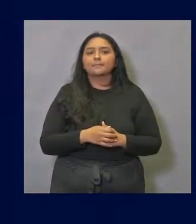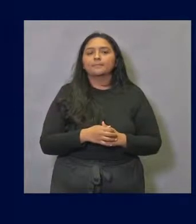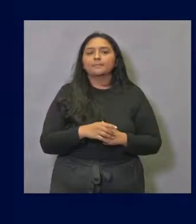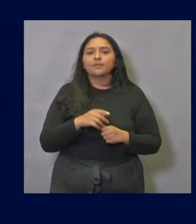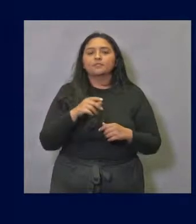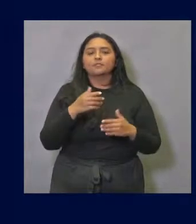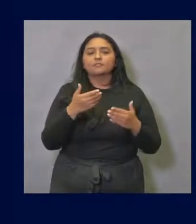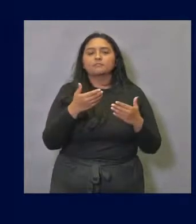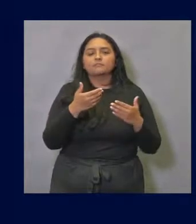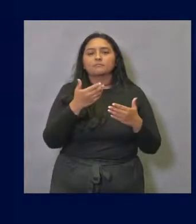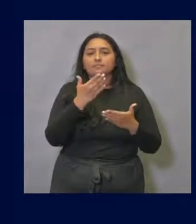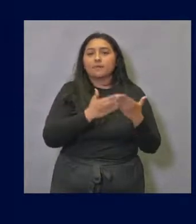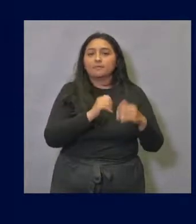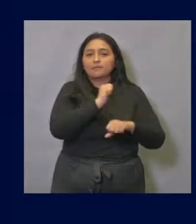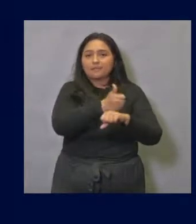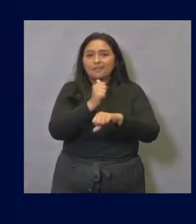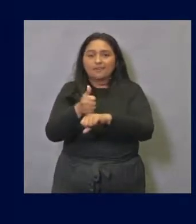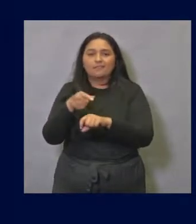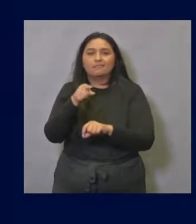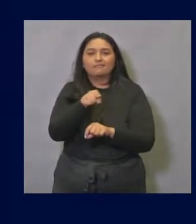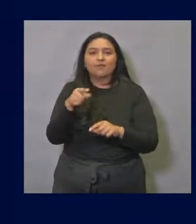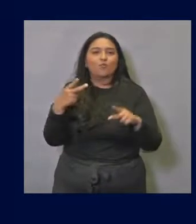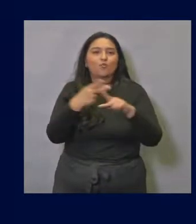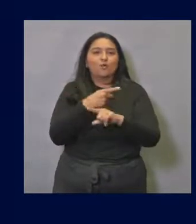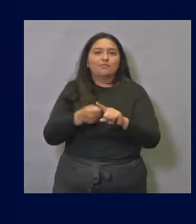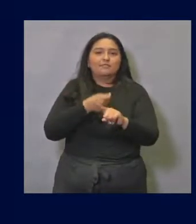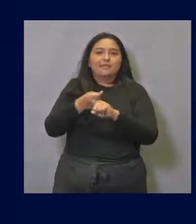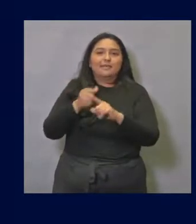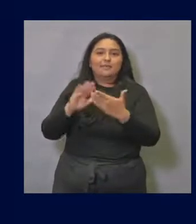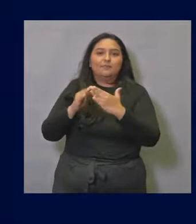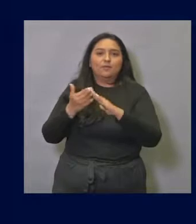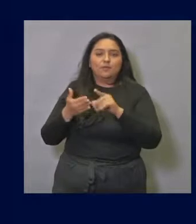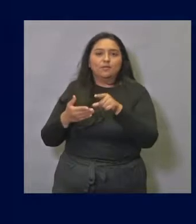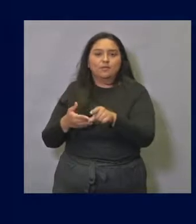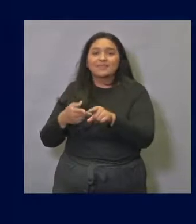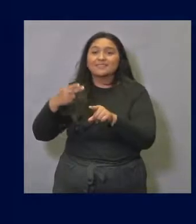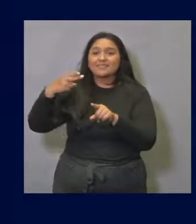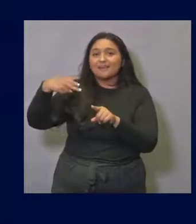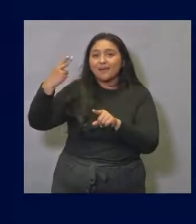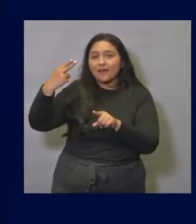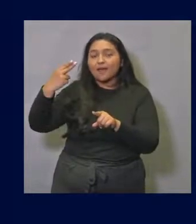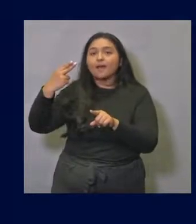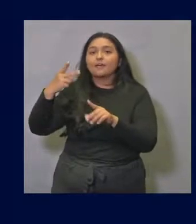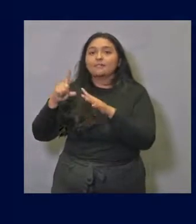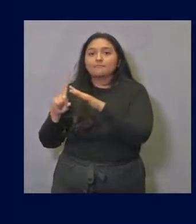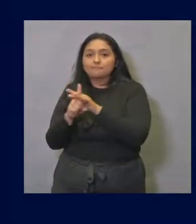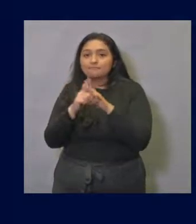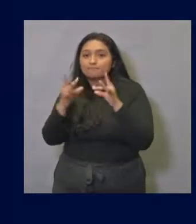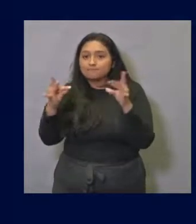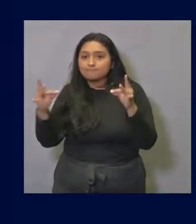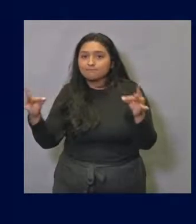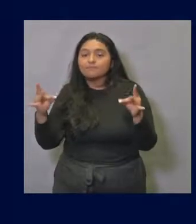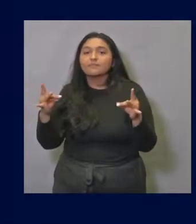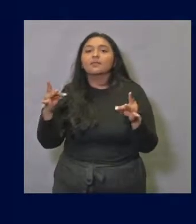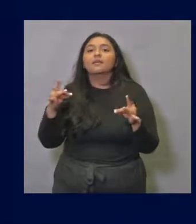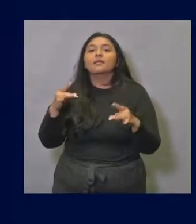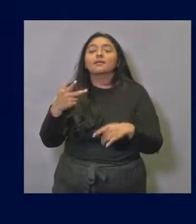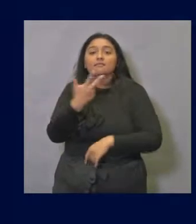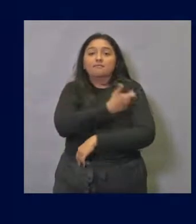las comunidades más afectadas. Estas son comunidades con altas tasas de casos y bajas tasas de